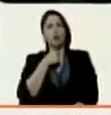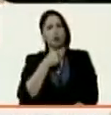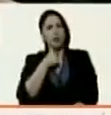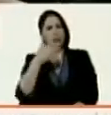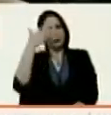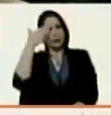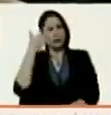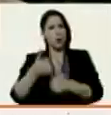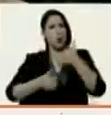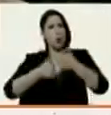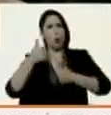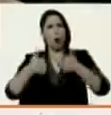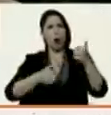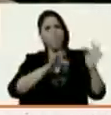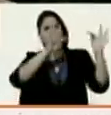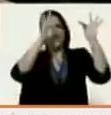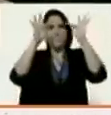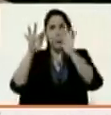el legado